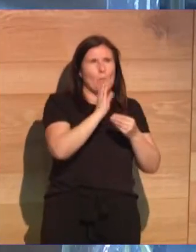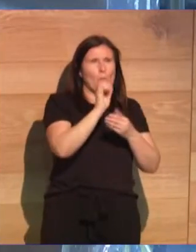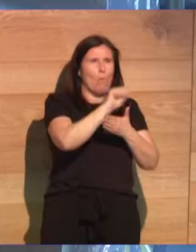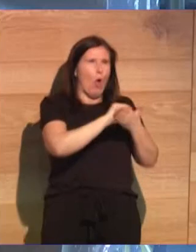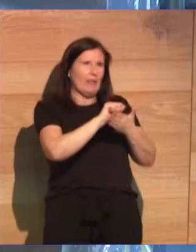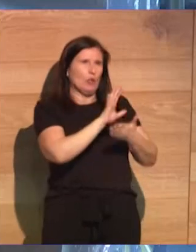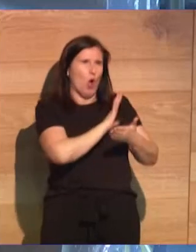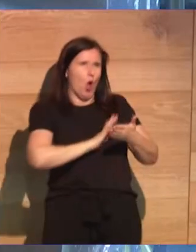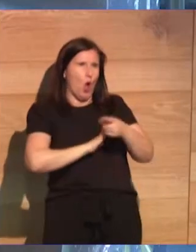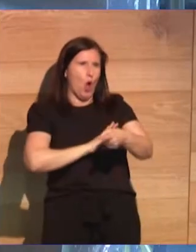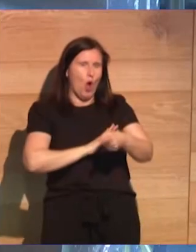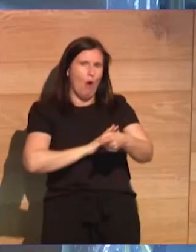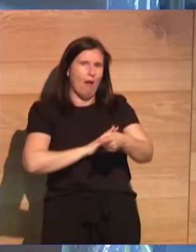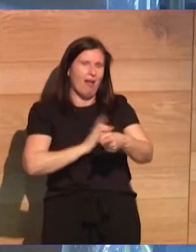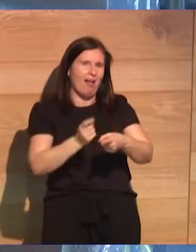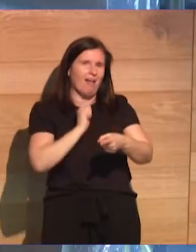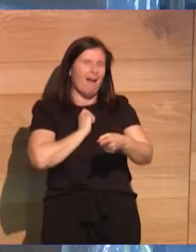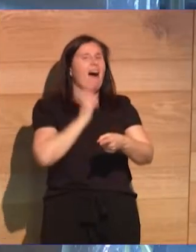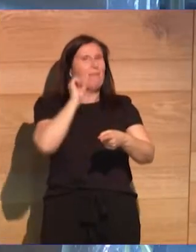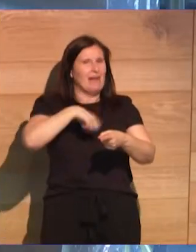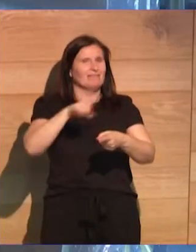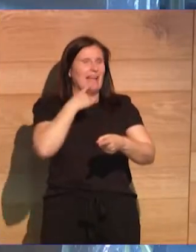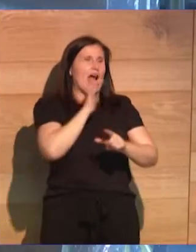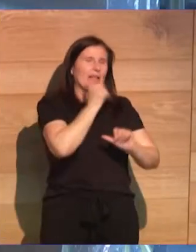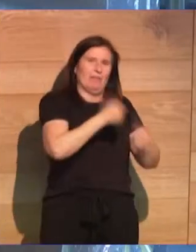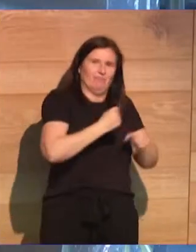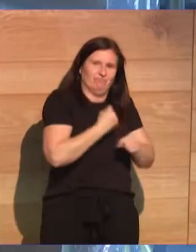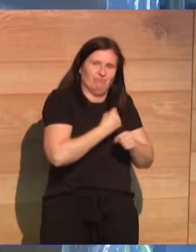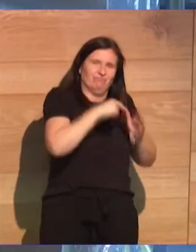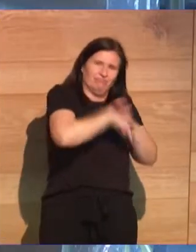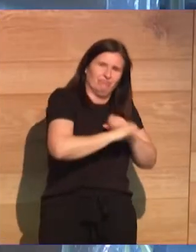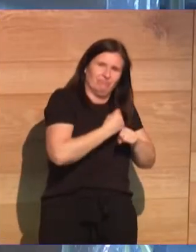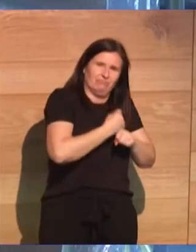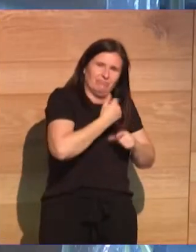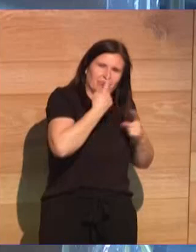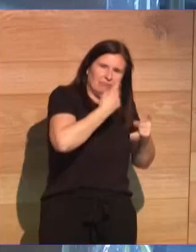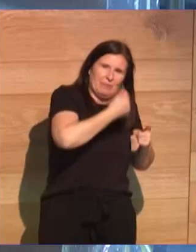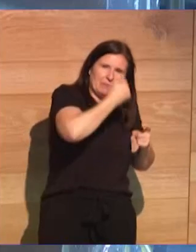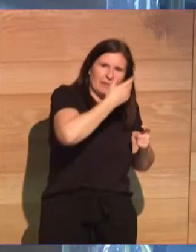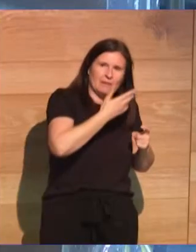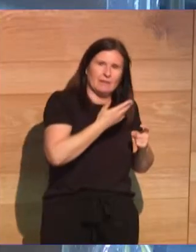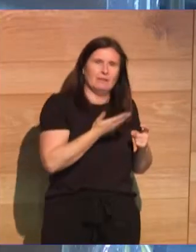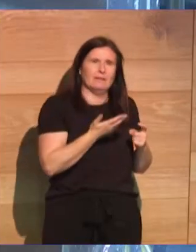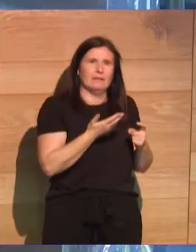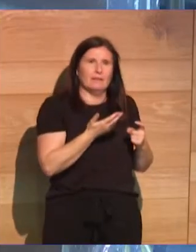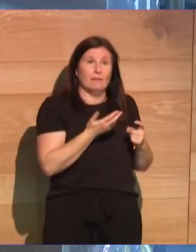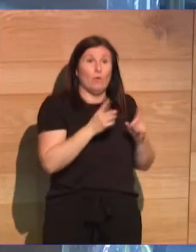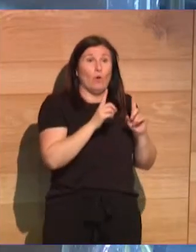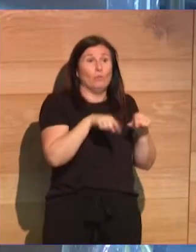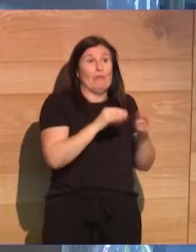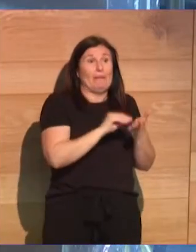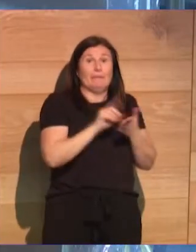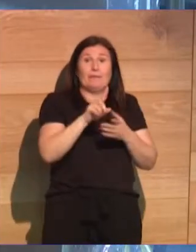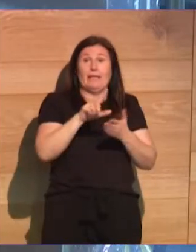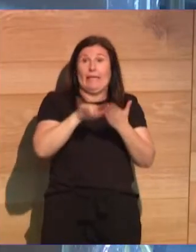tú no lo hayas entendido, no lo rehagas y eso para empezar va a tener un lenguaje que no está acorde con